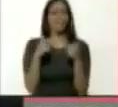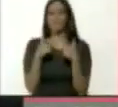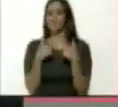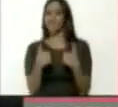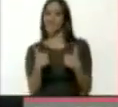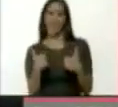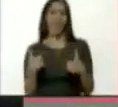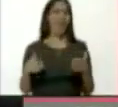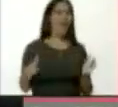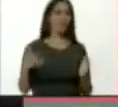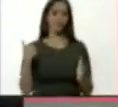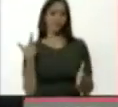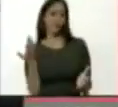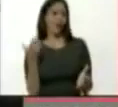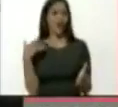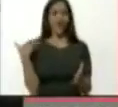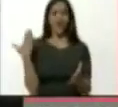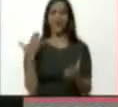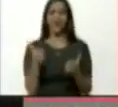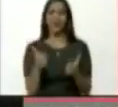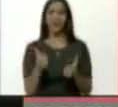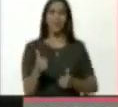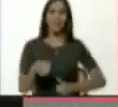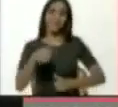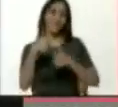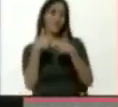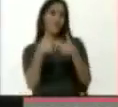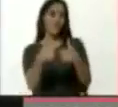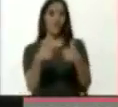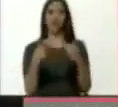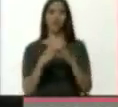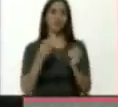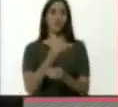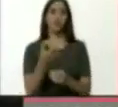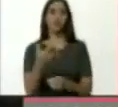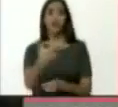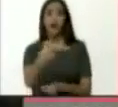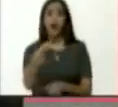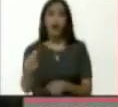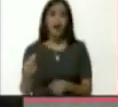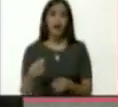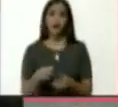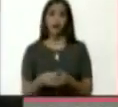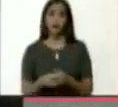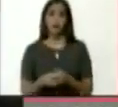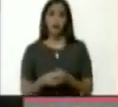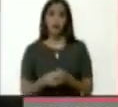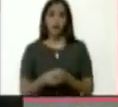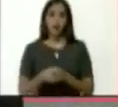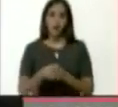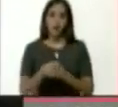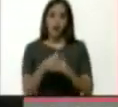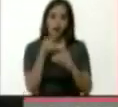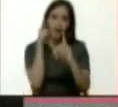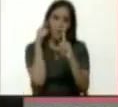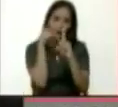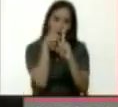unos tipos light, queremos estar bien, y para estar bien, y para estar bien con todo. No, métanse con la llaga que hay